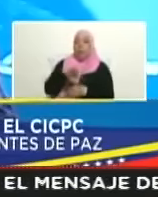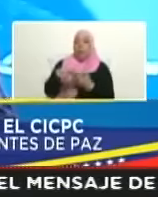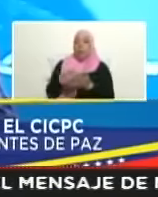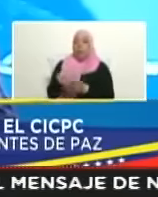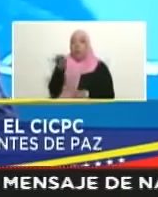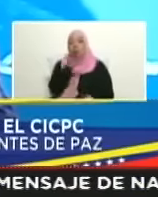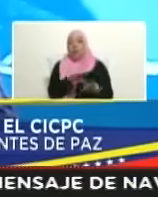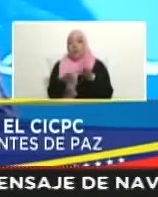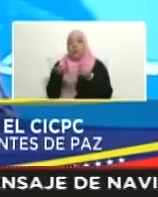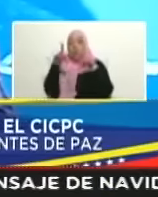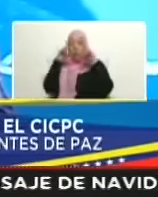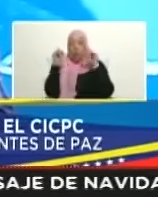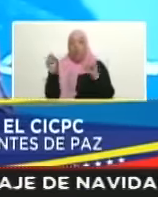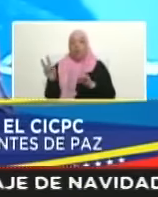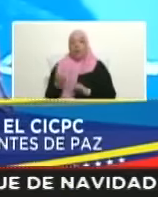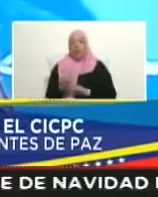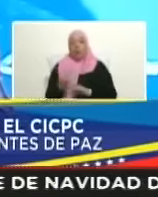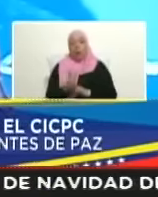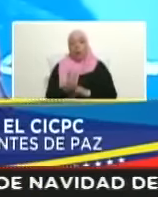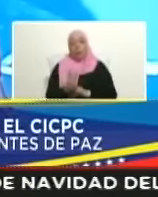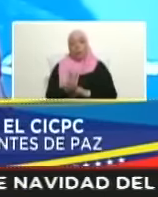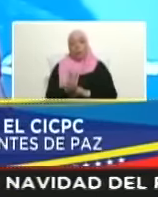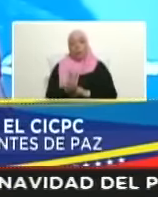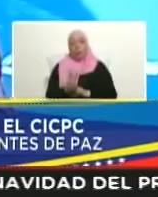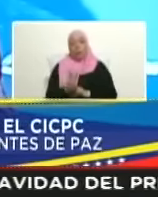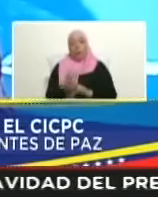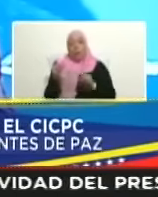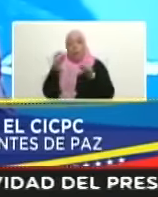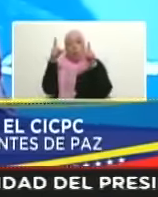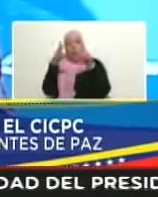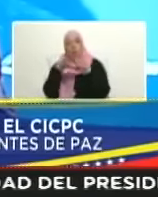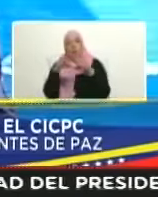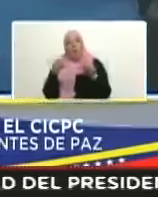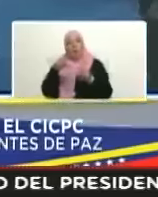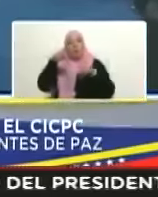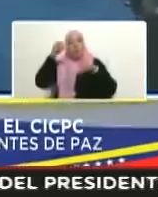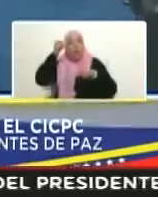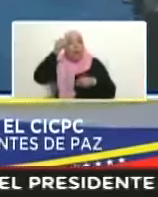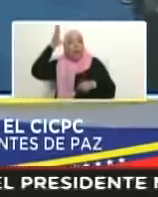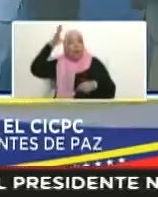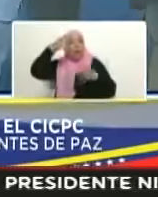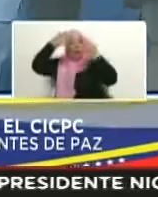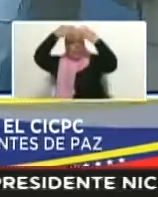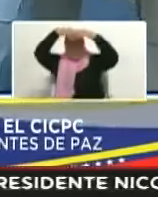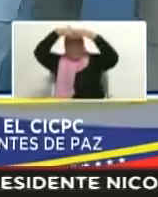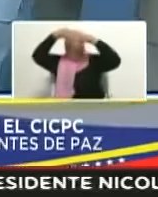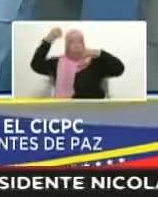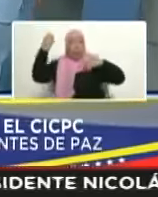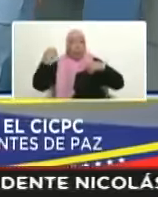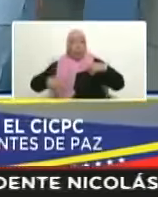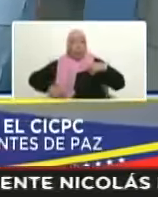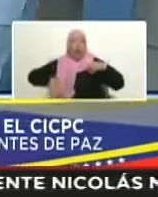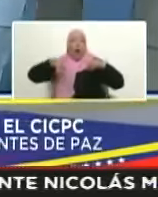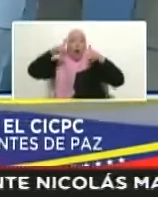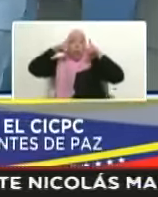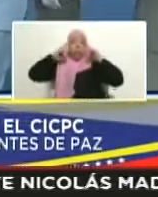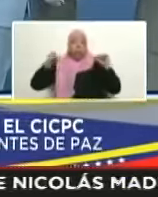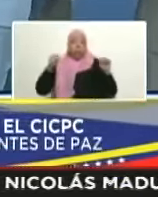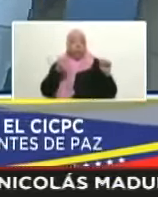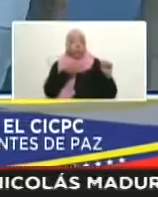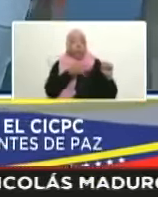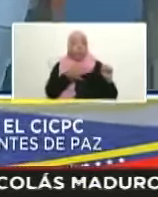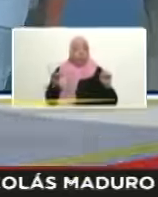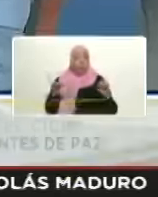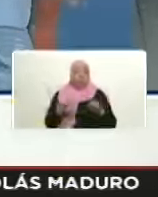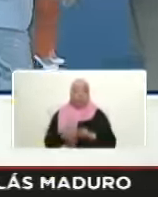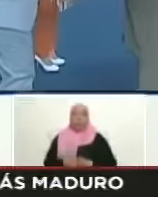ciencia y tecnología del país. Uno se queda loco la cantidad de cerebros que tiene Venezuela, creando, creando, creando.